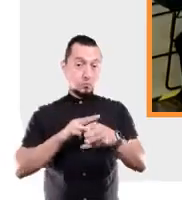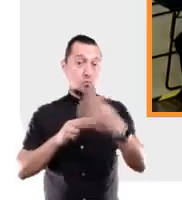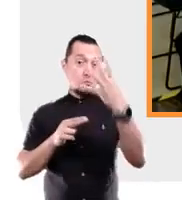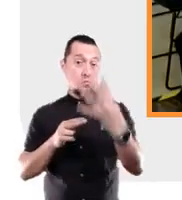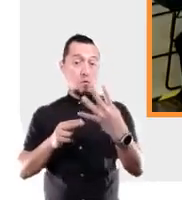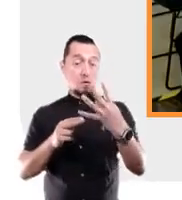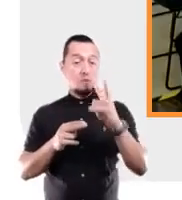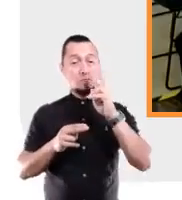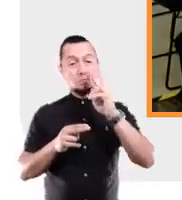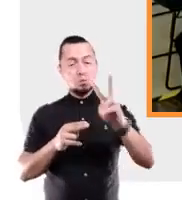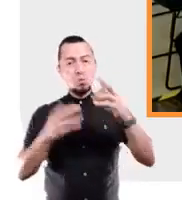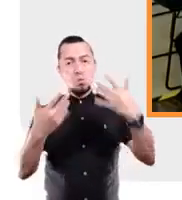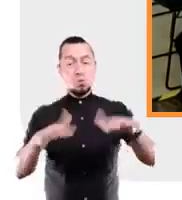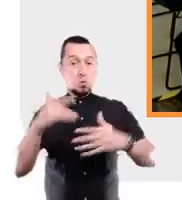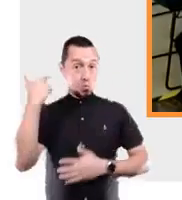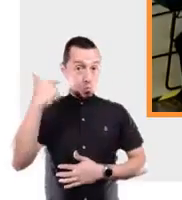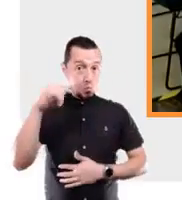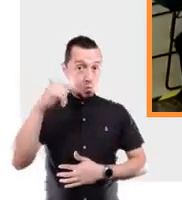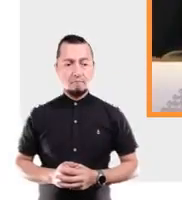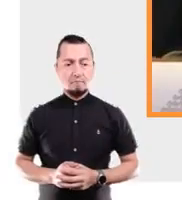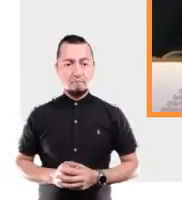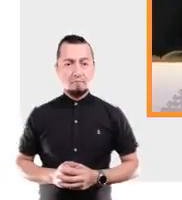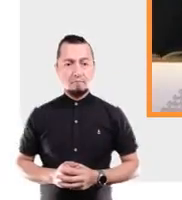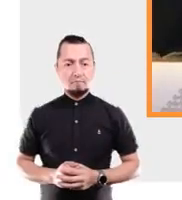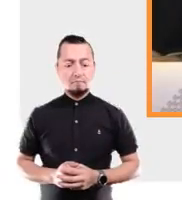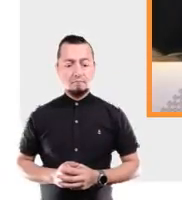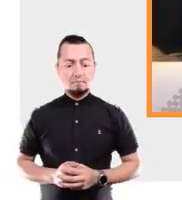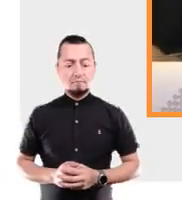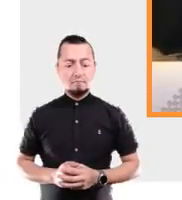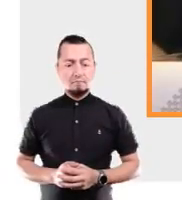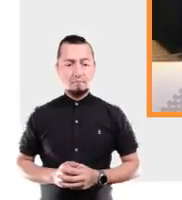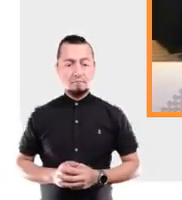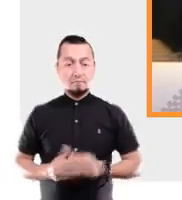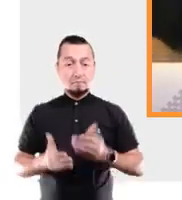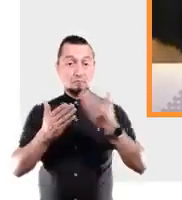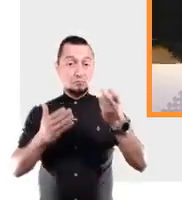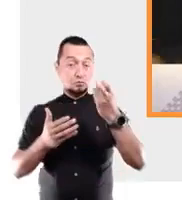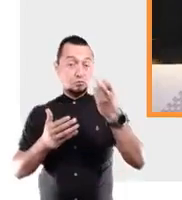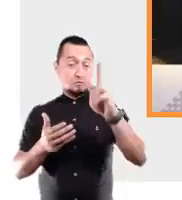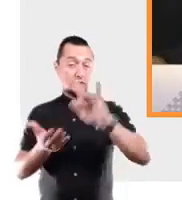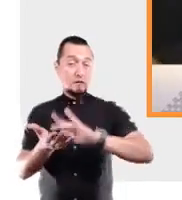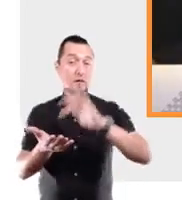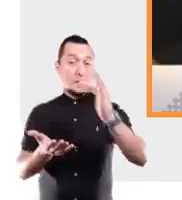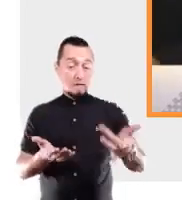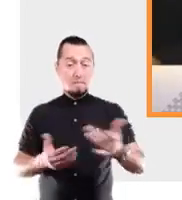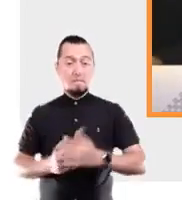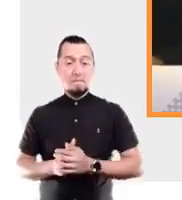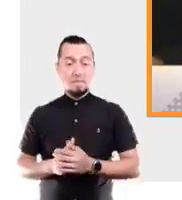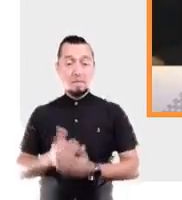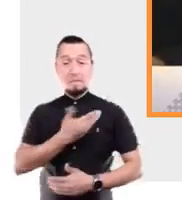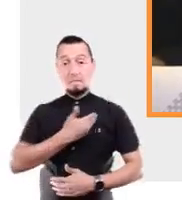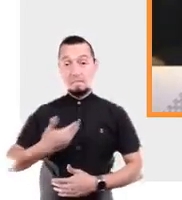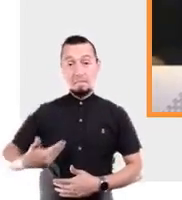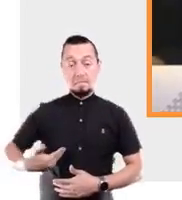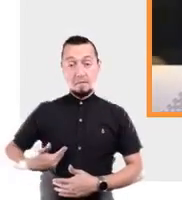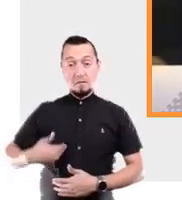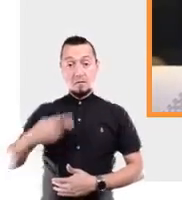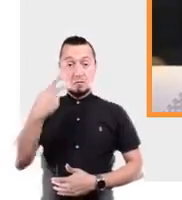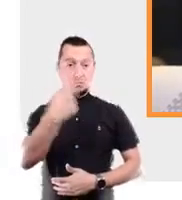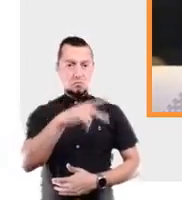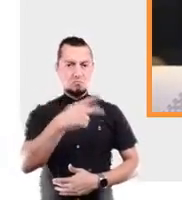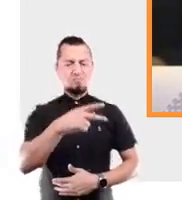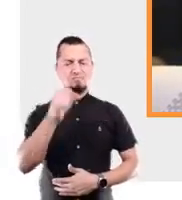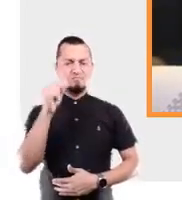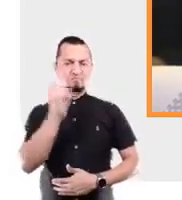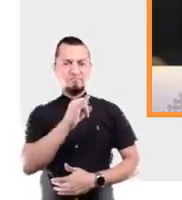de Guadalajara a Tlajomulco de Zúñiga. Y por ello quiero agradecer al presidente de la República por su apoyo y su